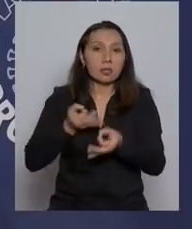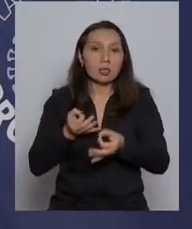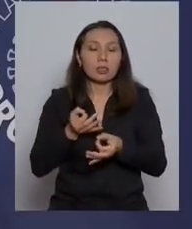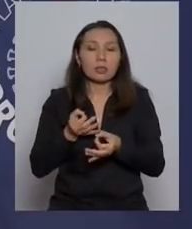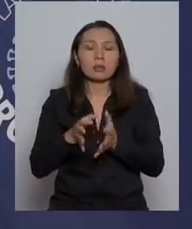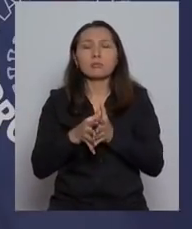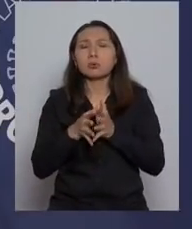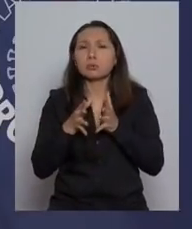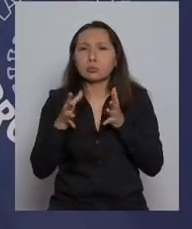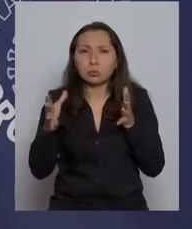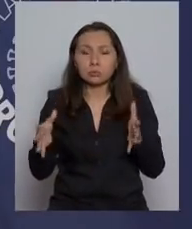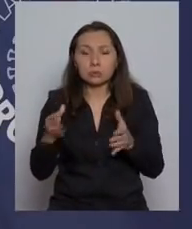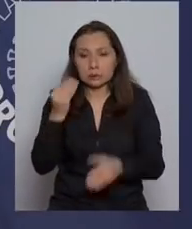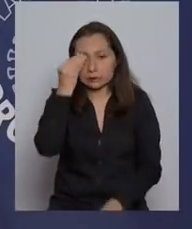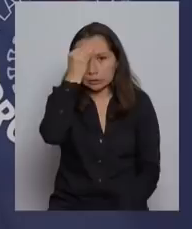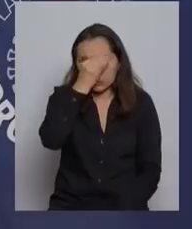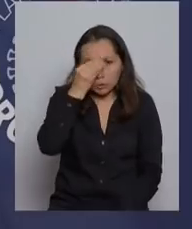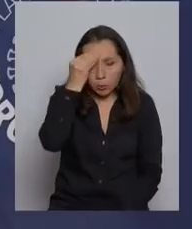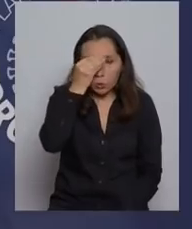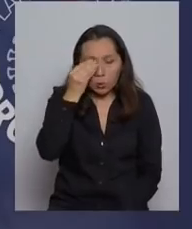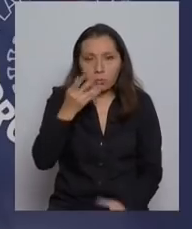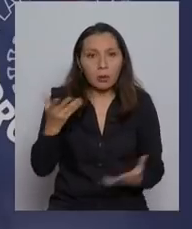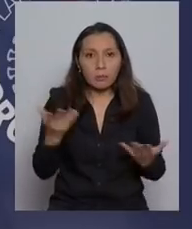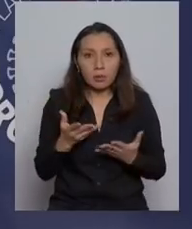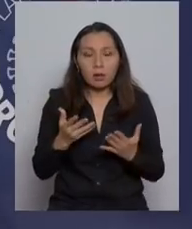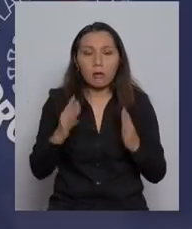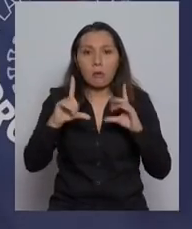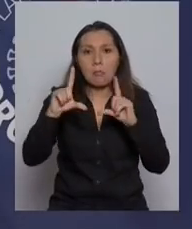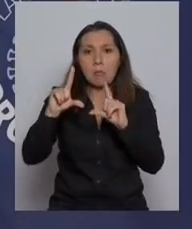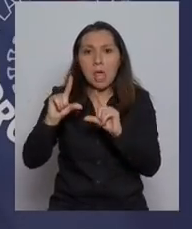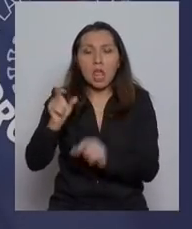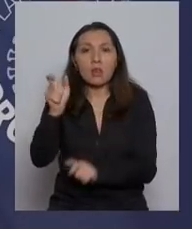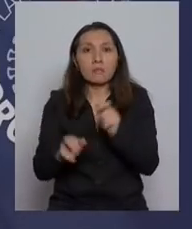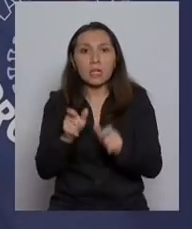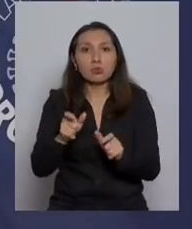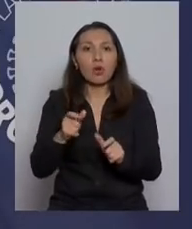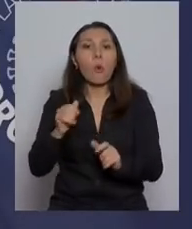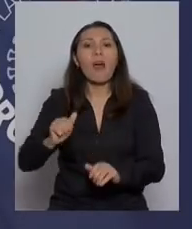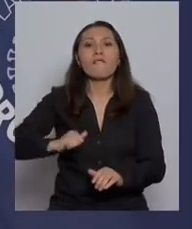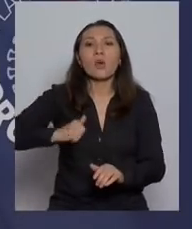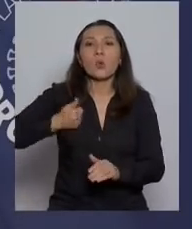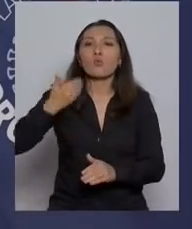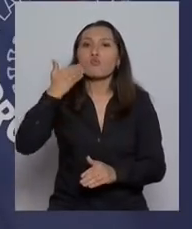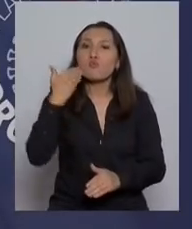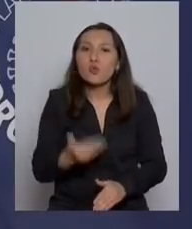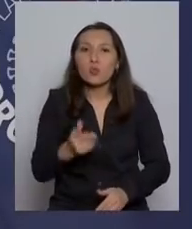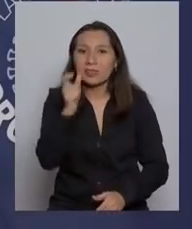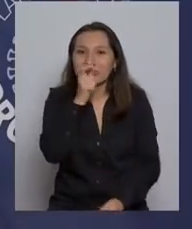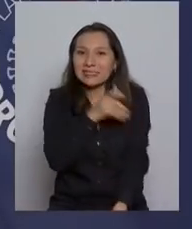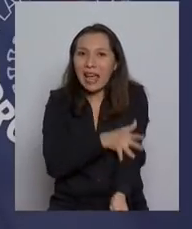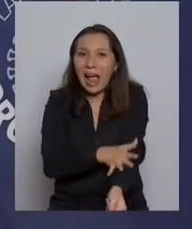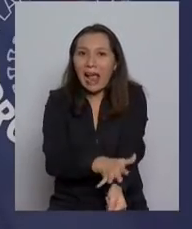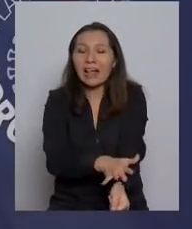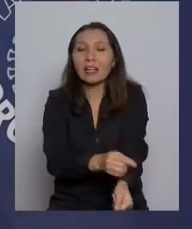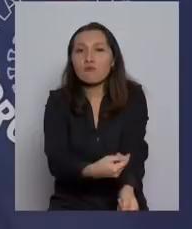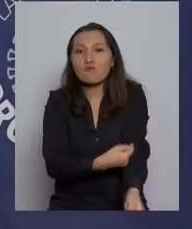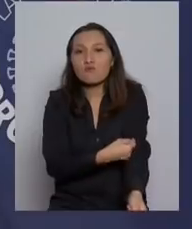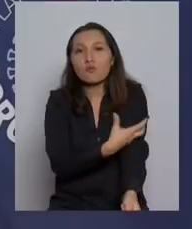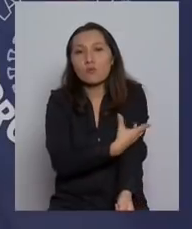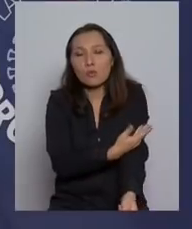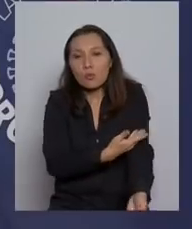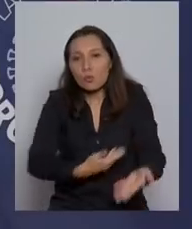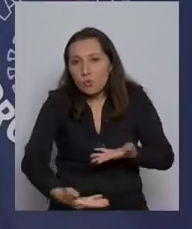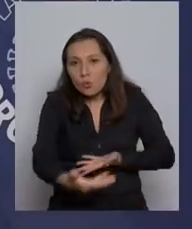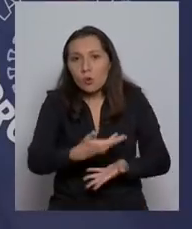una intensa preocupación por la caída violenta que ha experimentado la donación de sangre, y hacemos